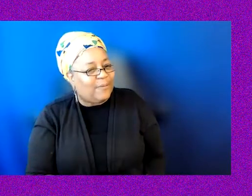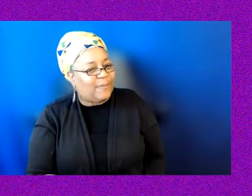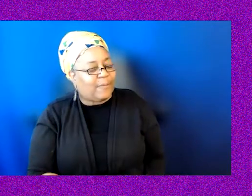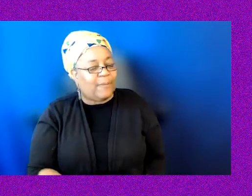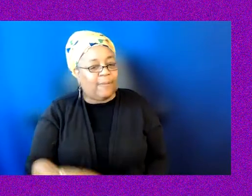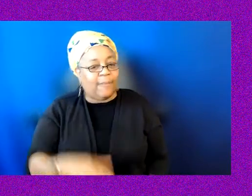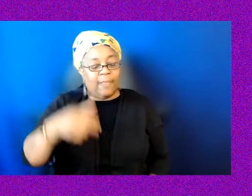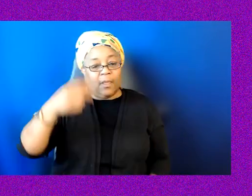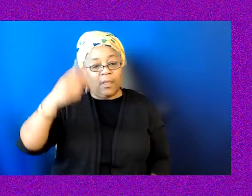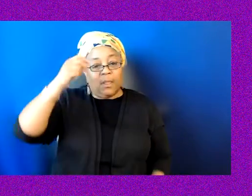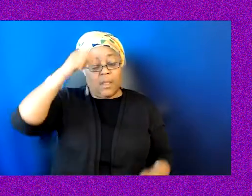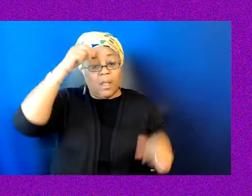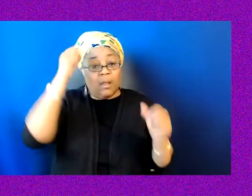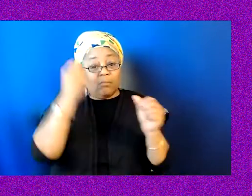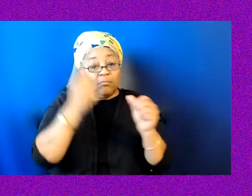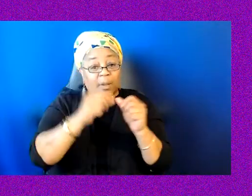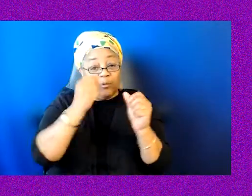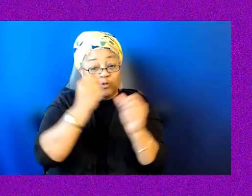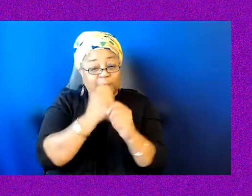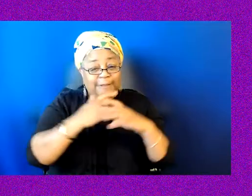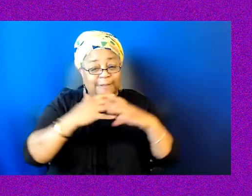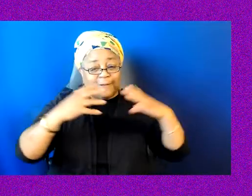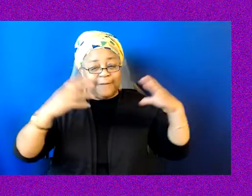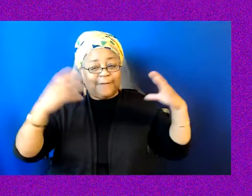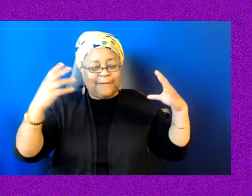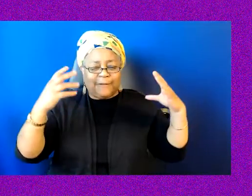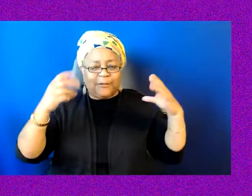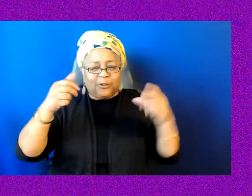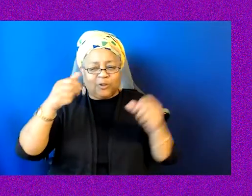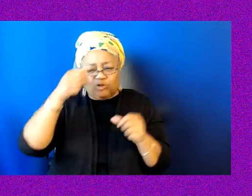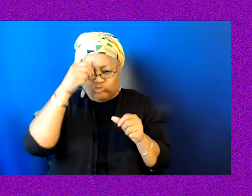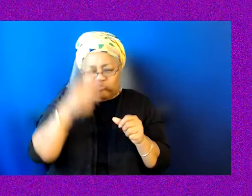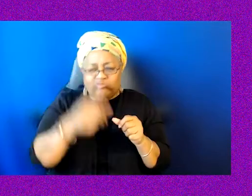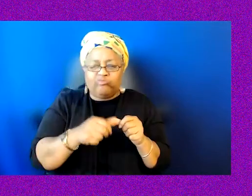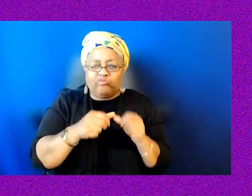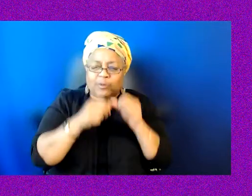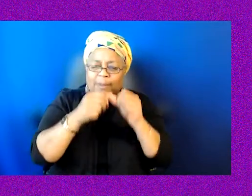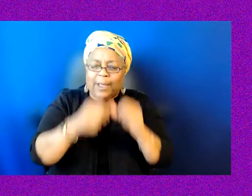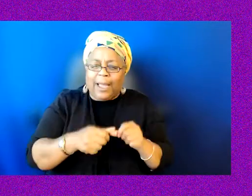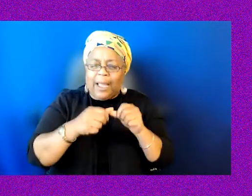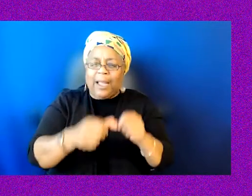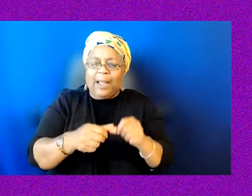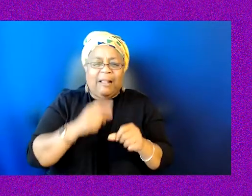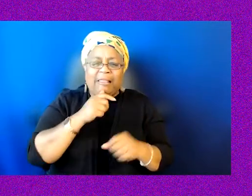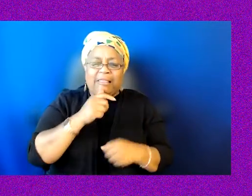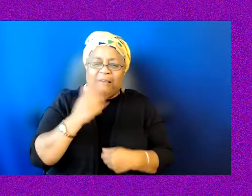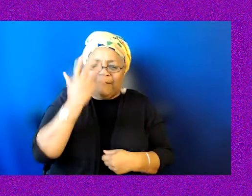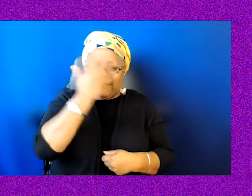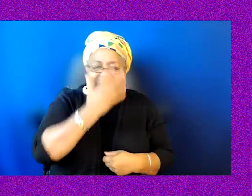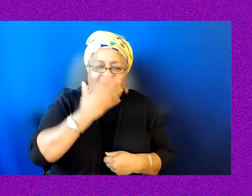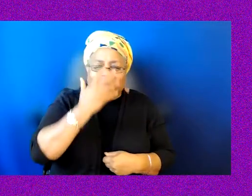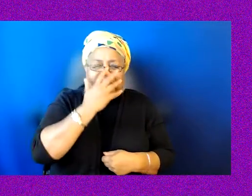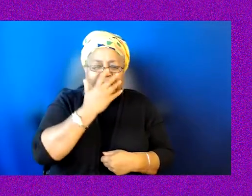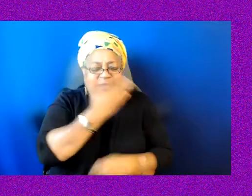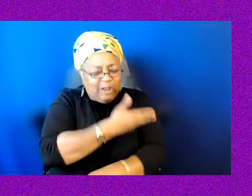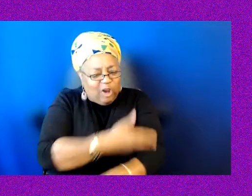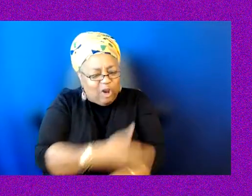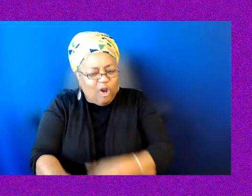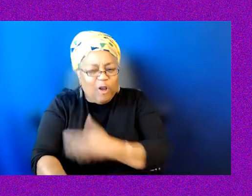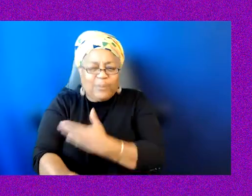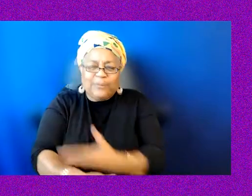gray, wiry beards, their sunburned, overworked hands and arms. Sus memorias y